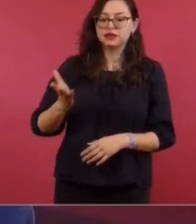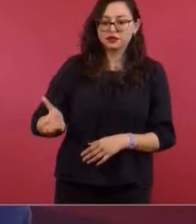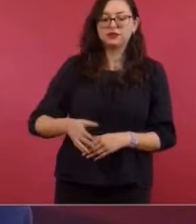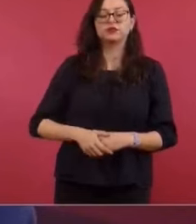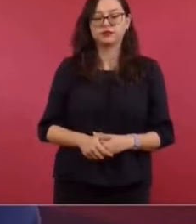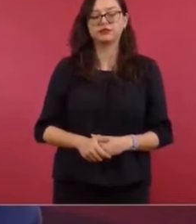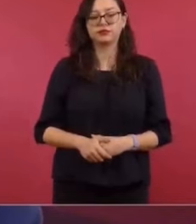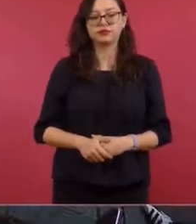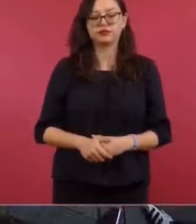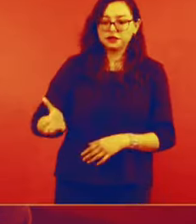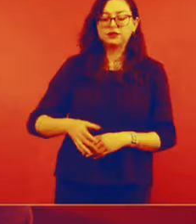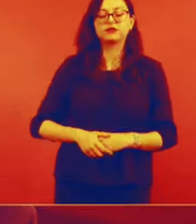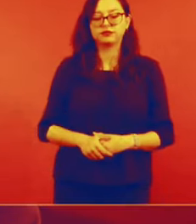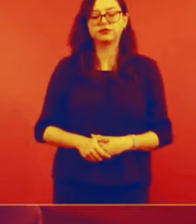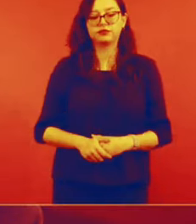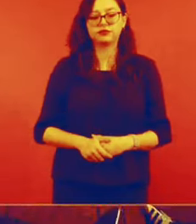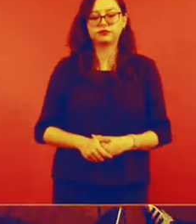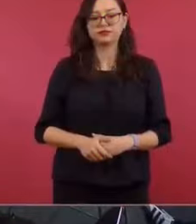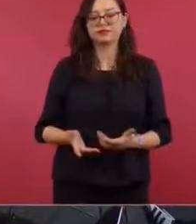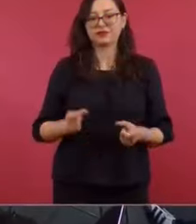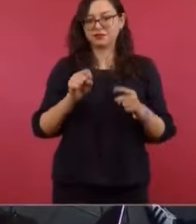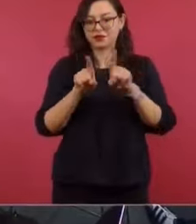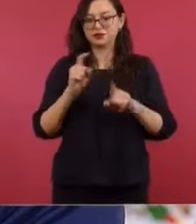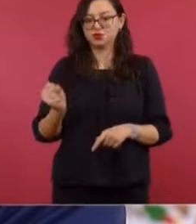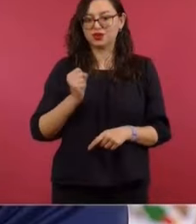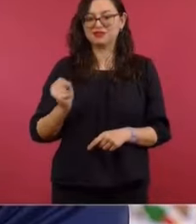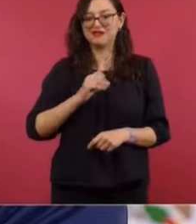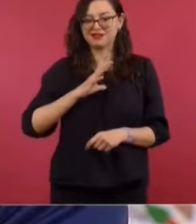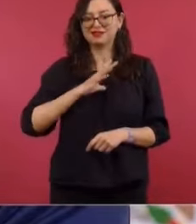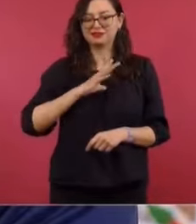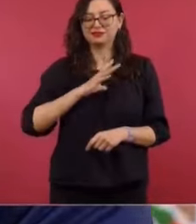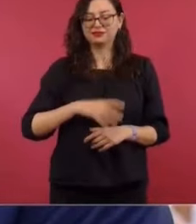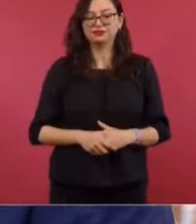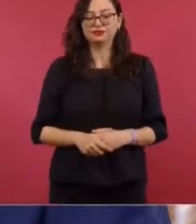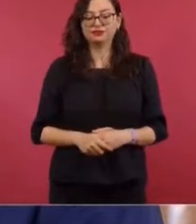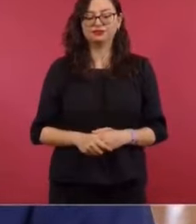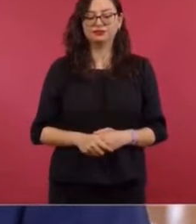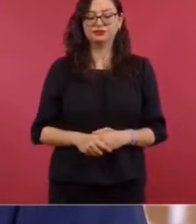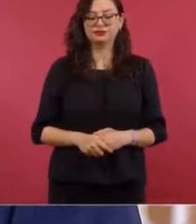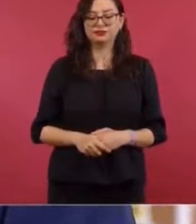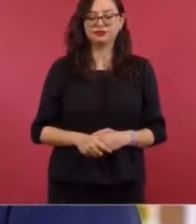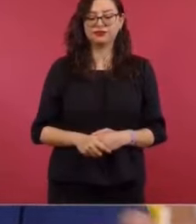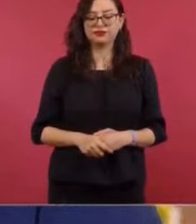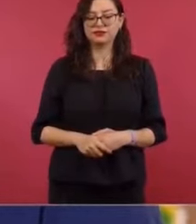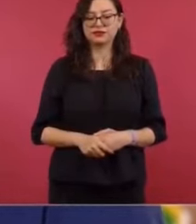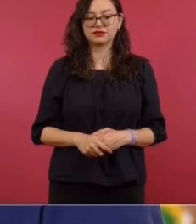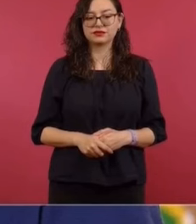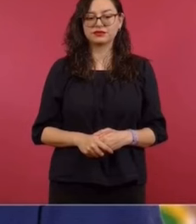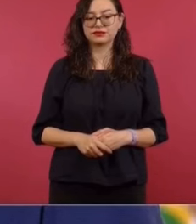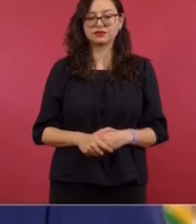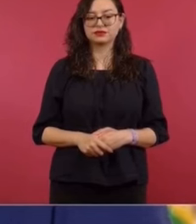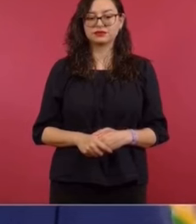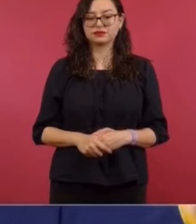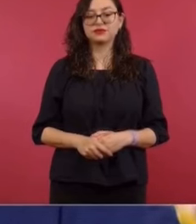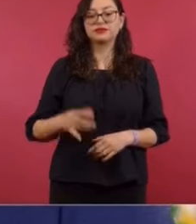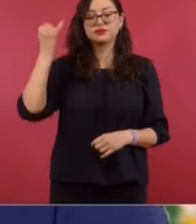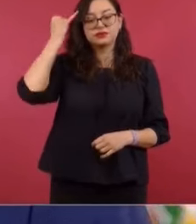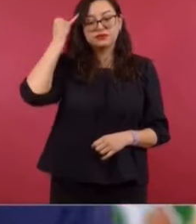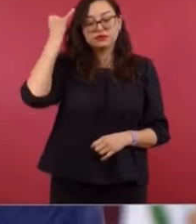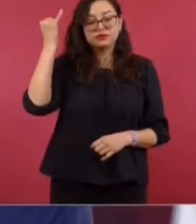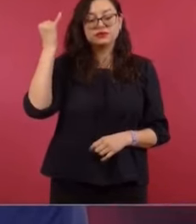Ahí está también. La suerte, la suerte. Porque, imagínense, si